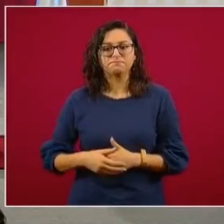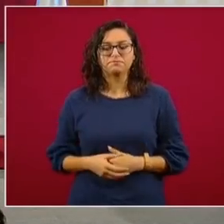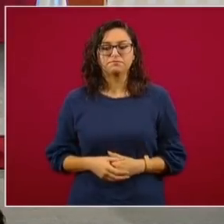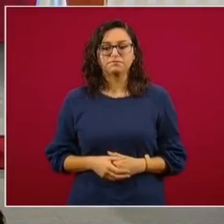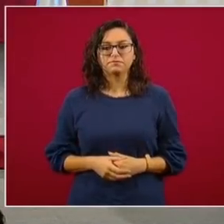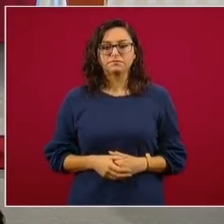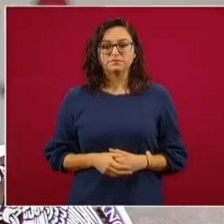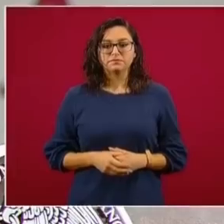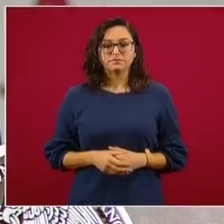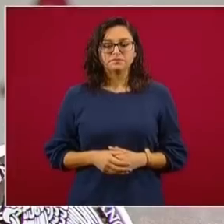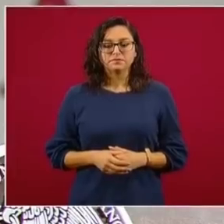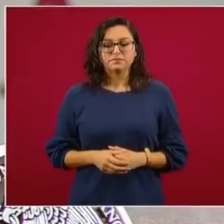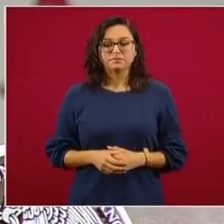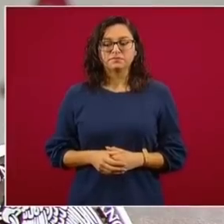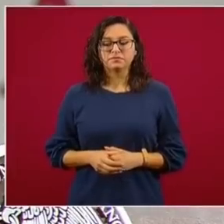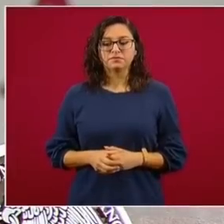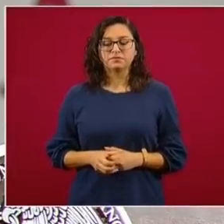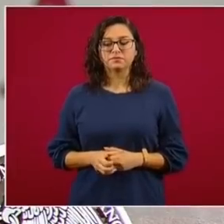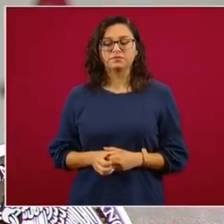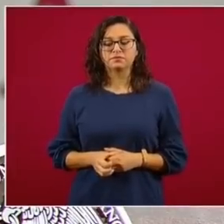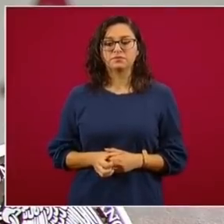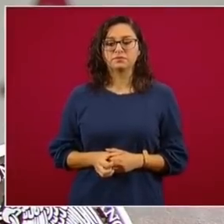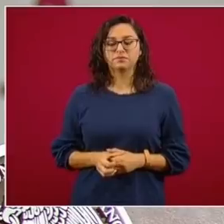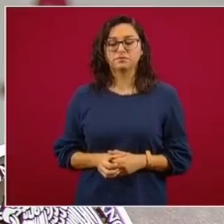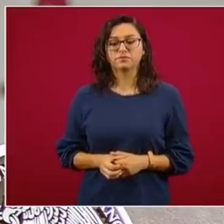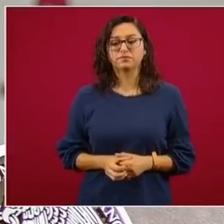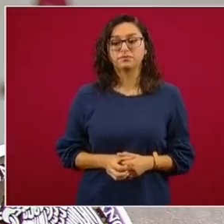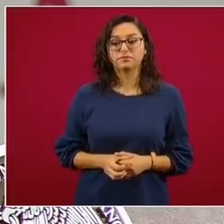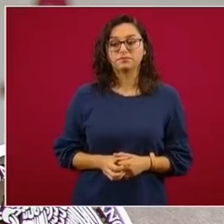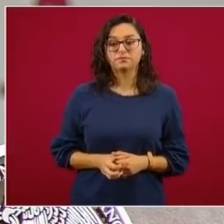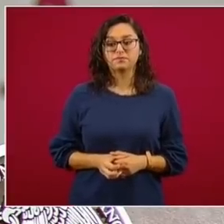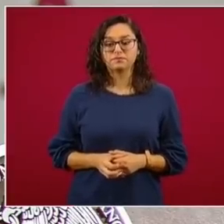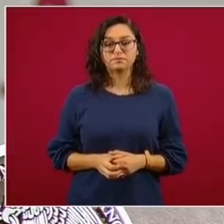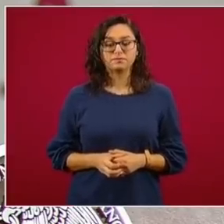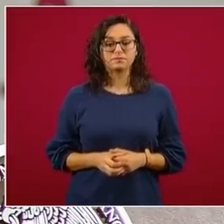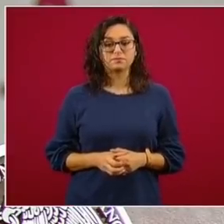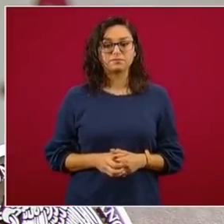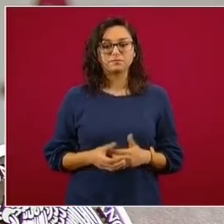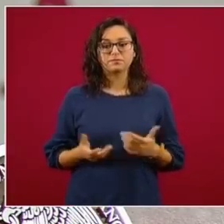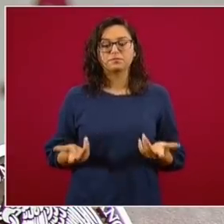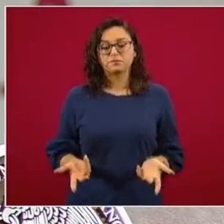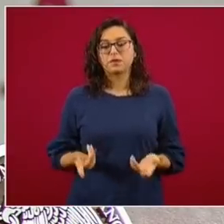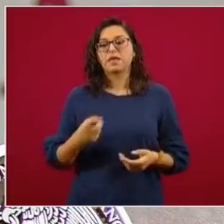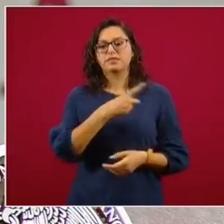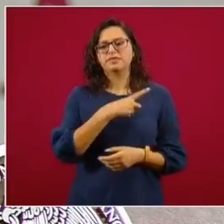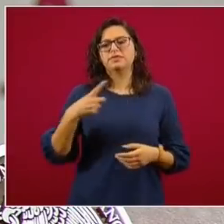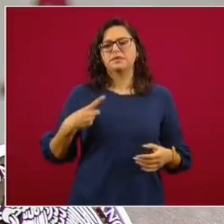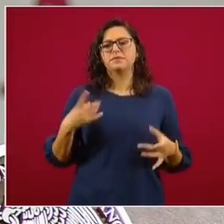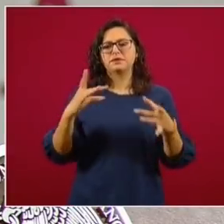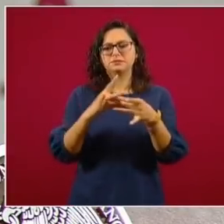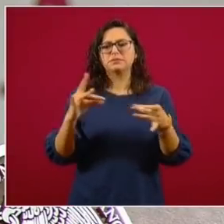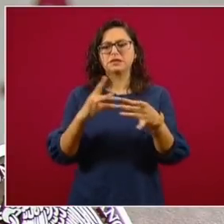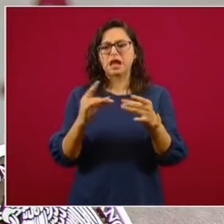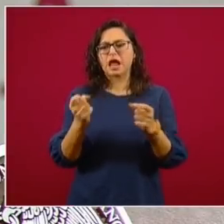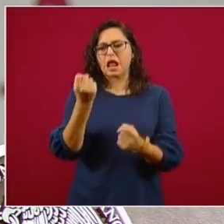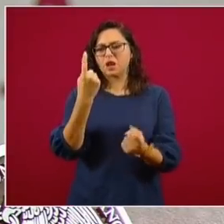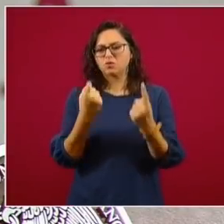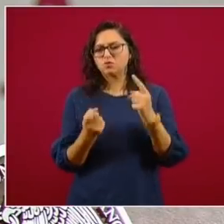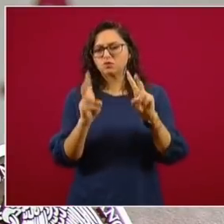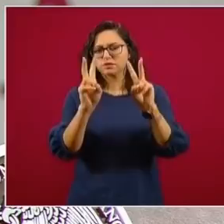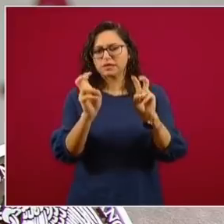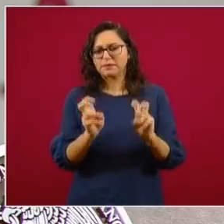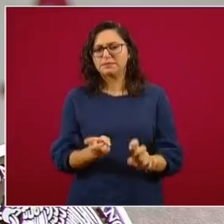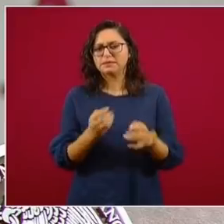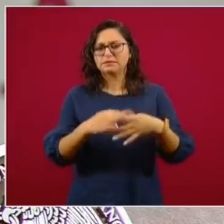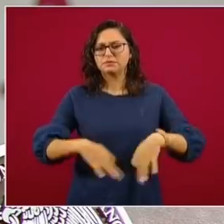Bueno, hay un par de acotaciones que pensamos que valía la pena destacar algunos rubros importantes